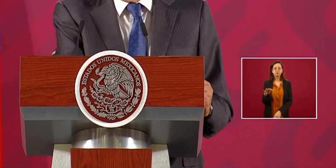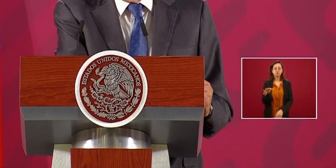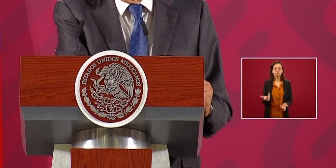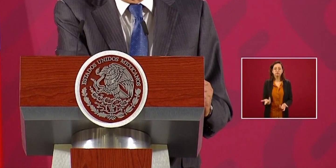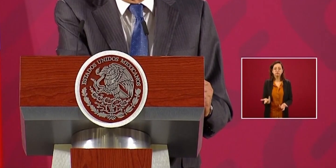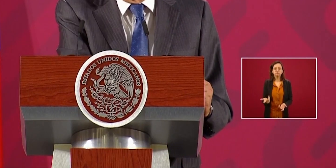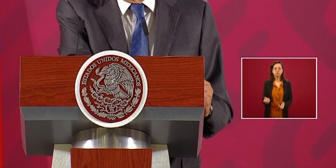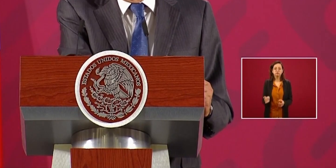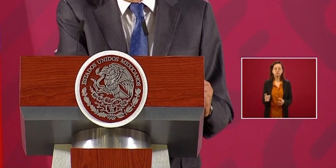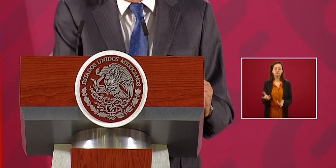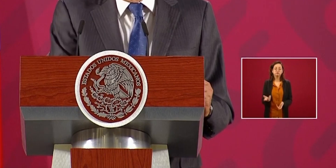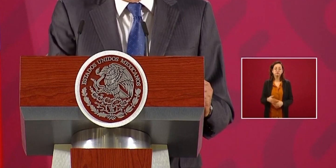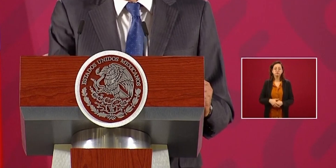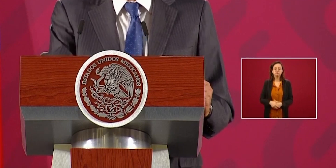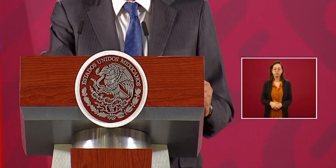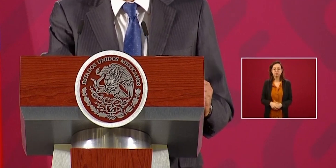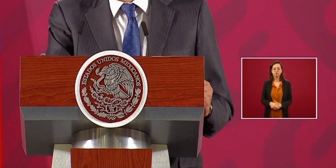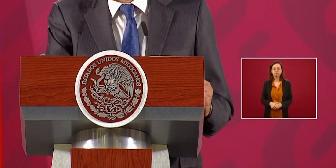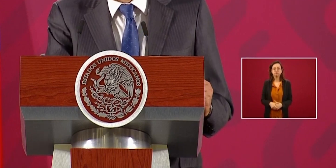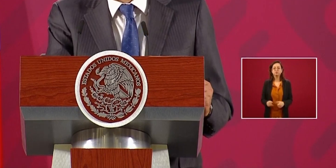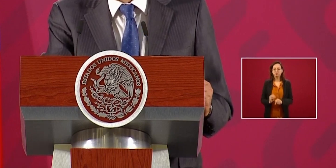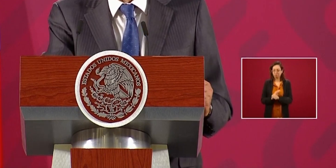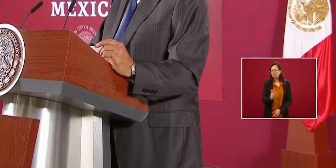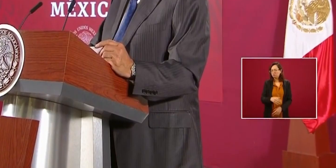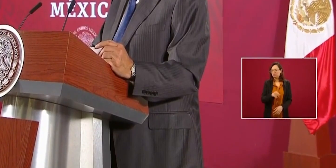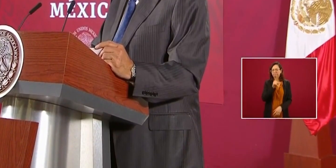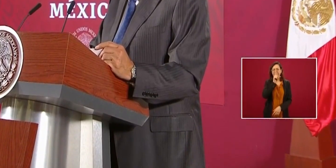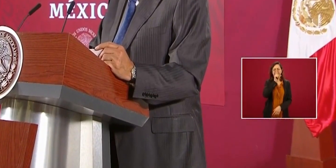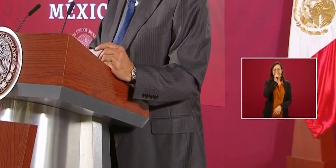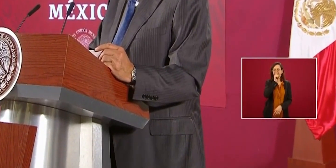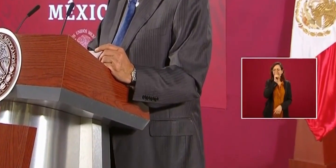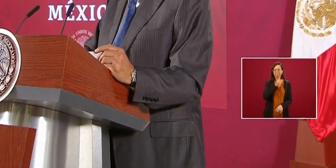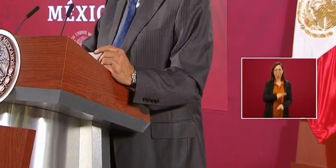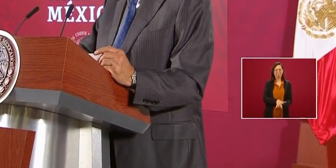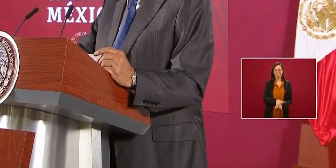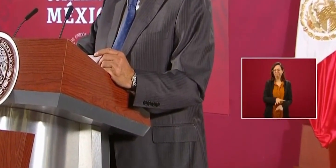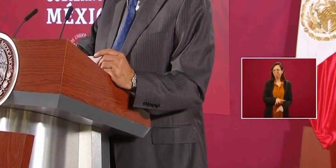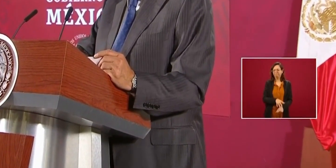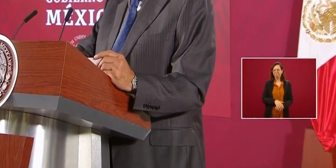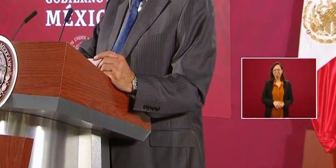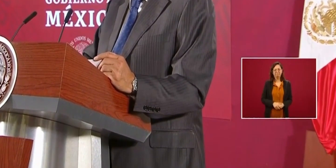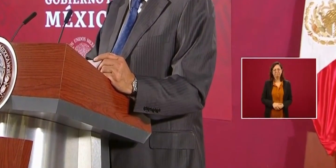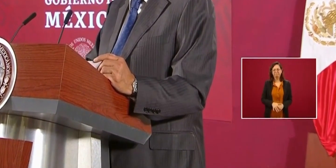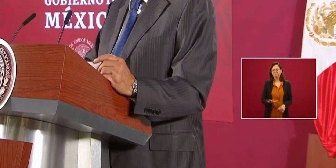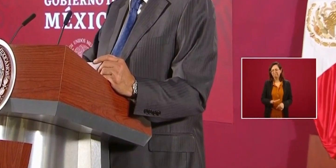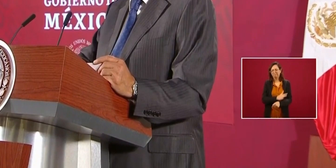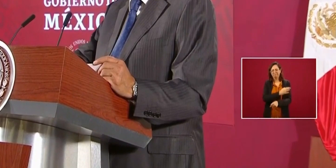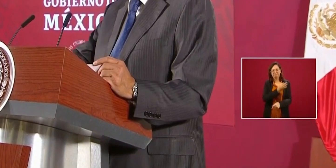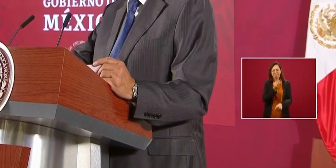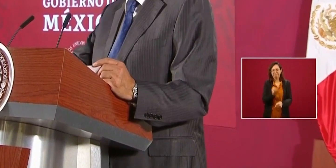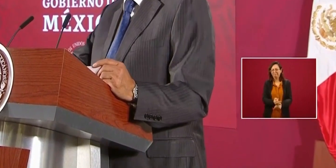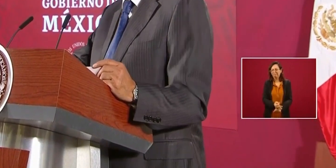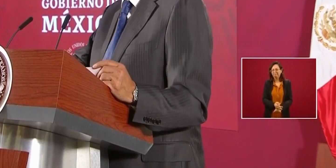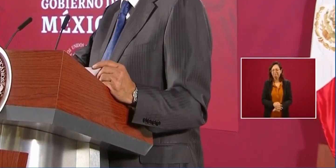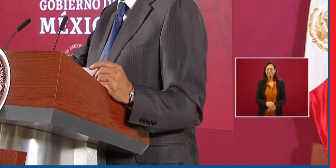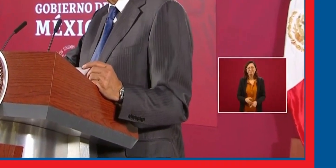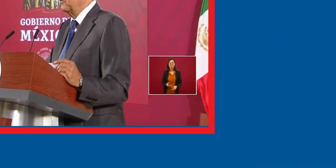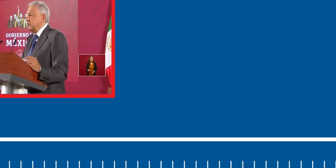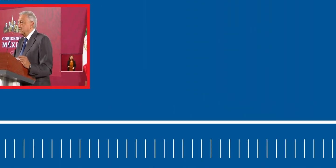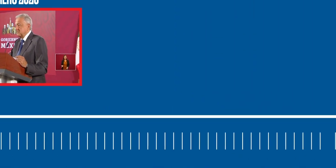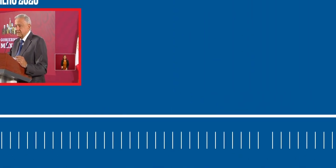situación del coronavirus. Ni siquiera es equivalente a